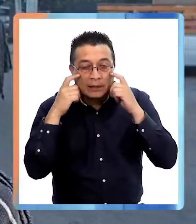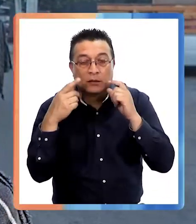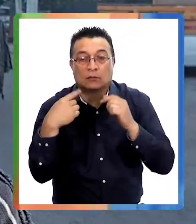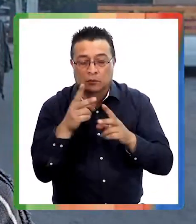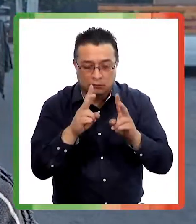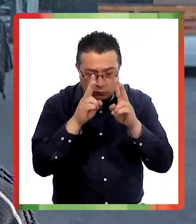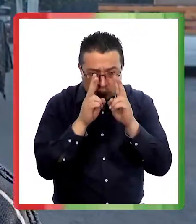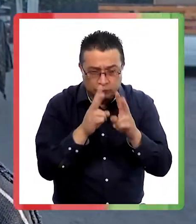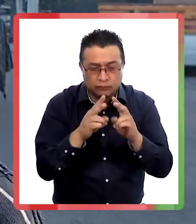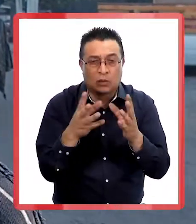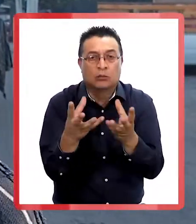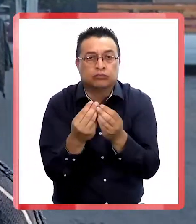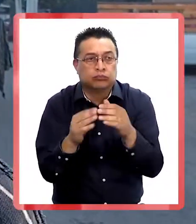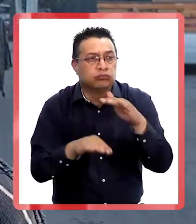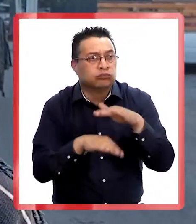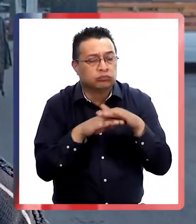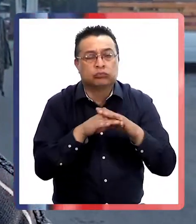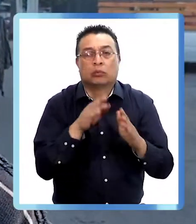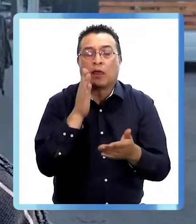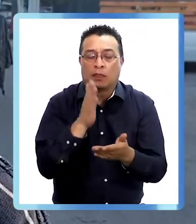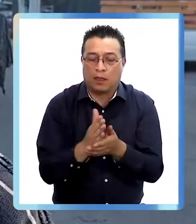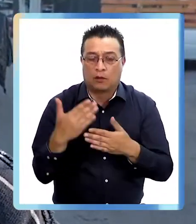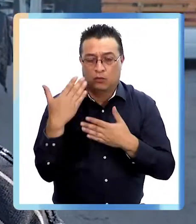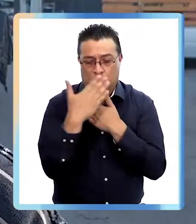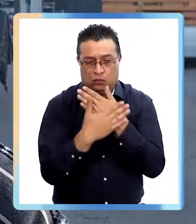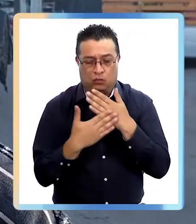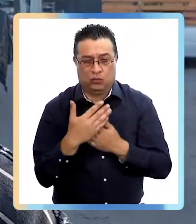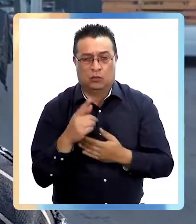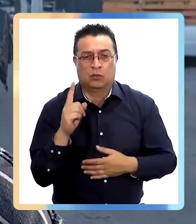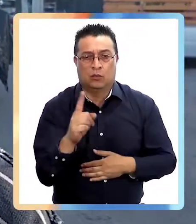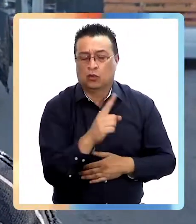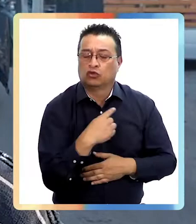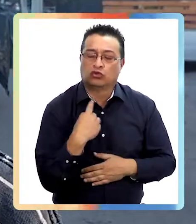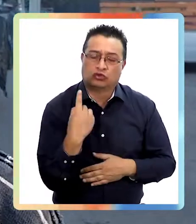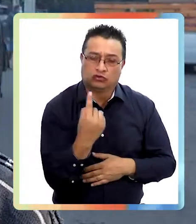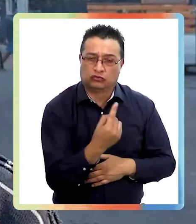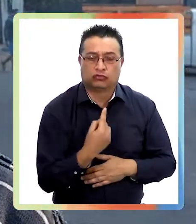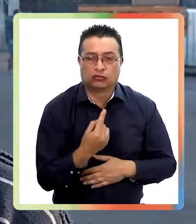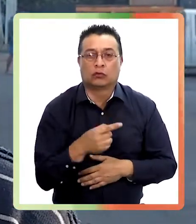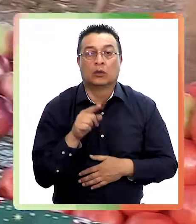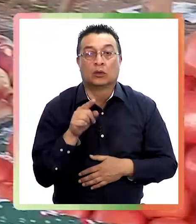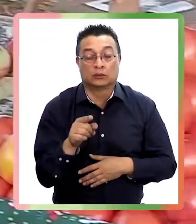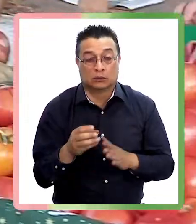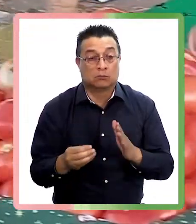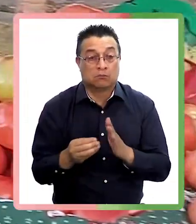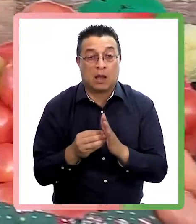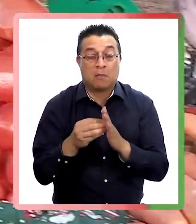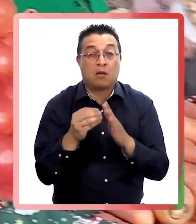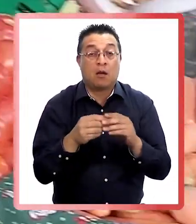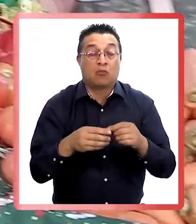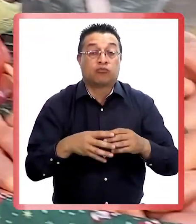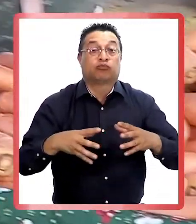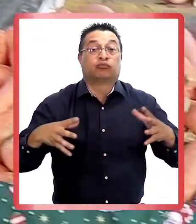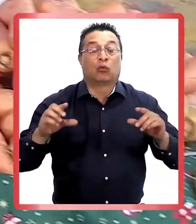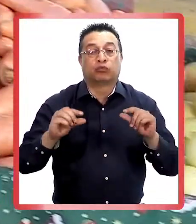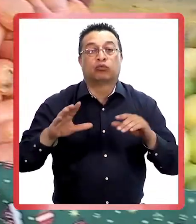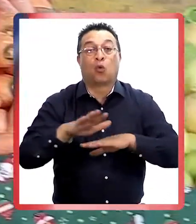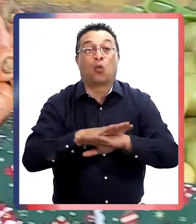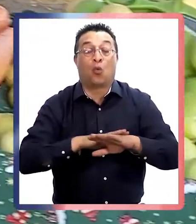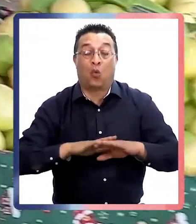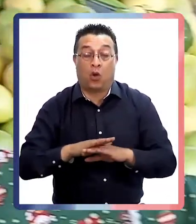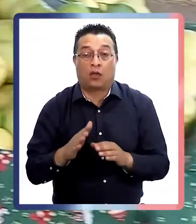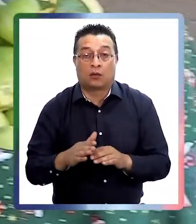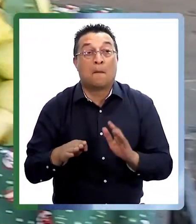todos respetáramos el aforo, el autocuidado que dice, se habla mucho, pero yo creo que eso ha multiplicado los casos, el poco cuidado que hemos